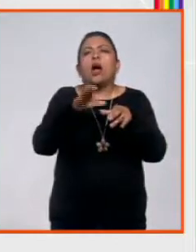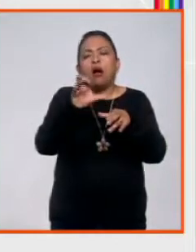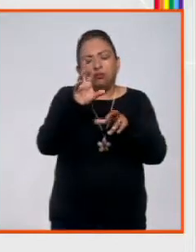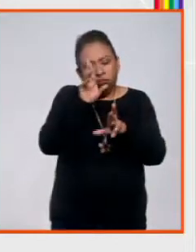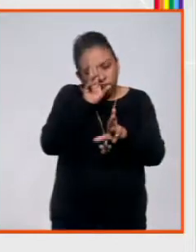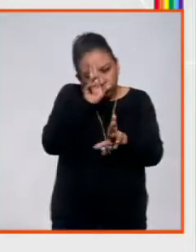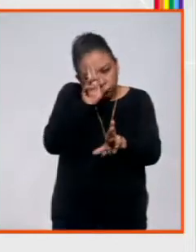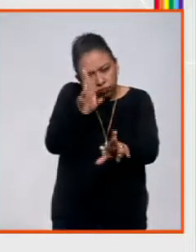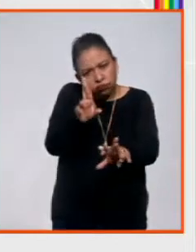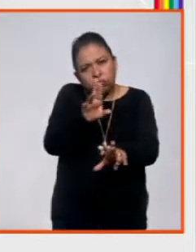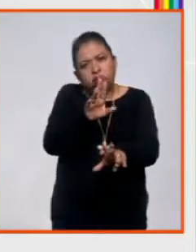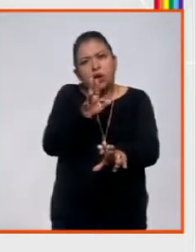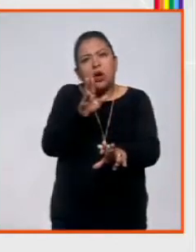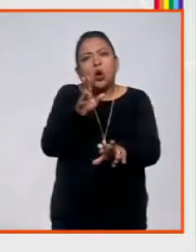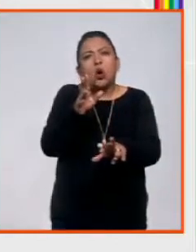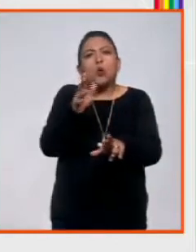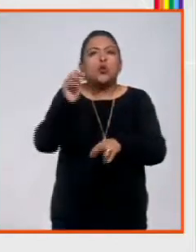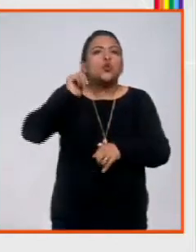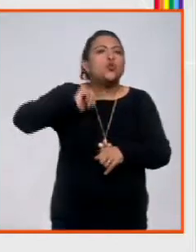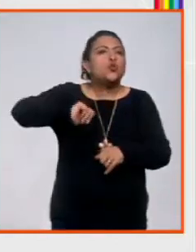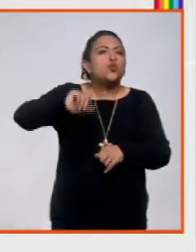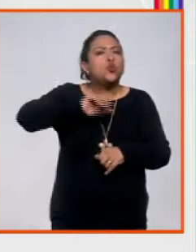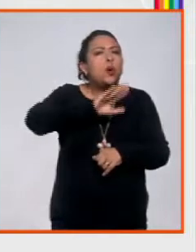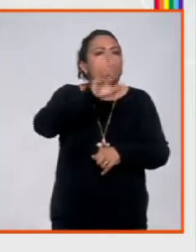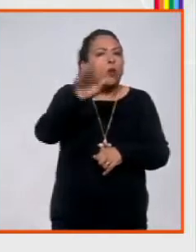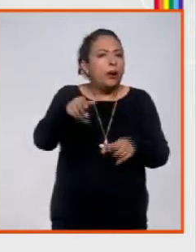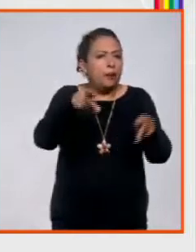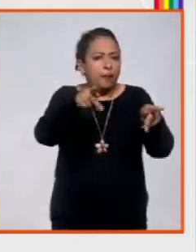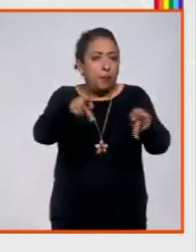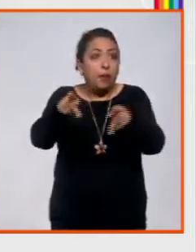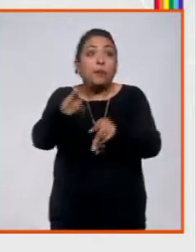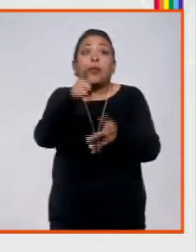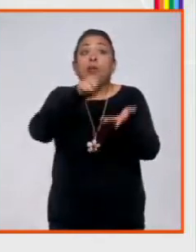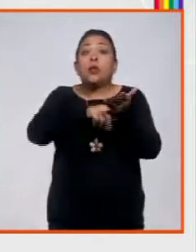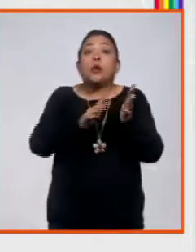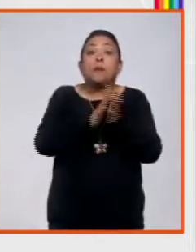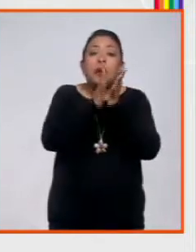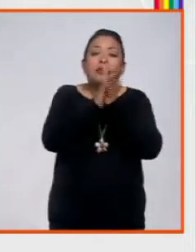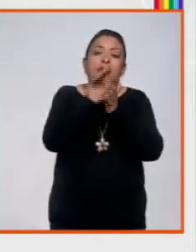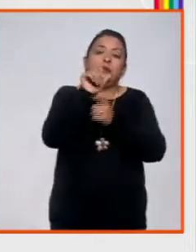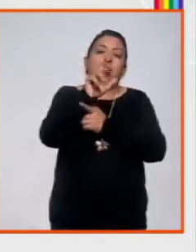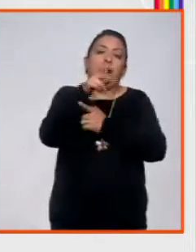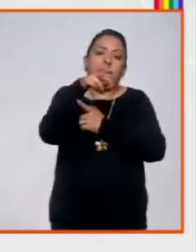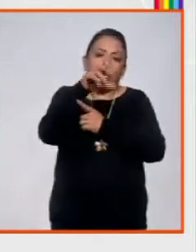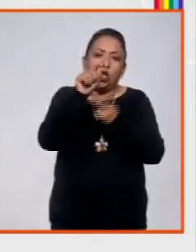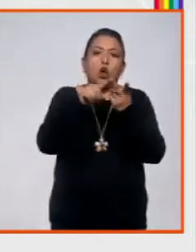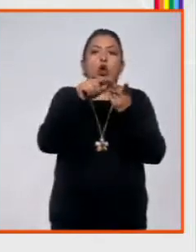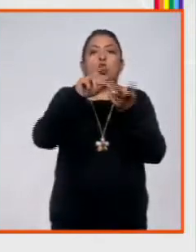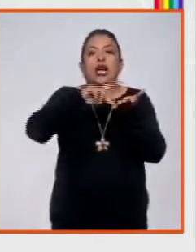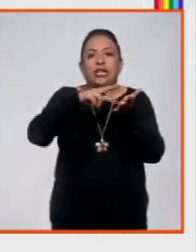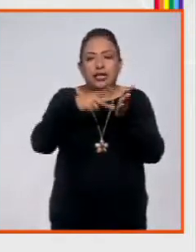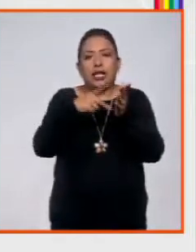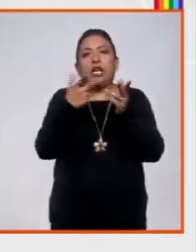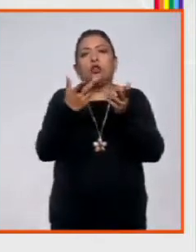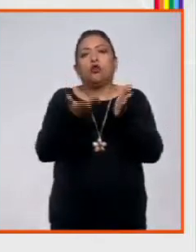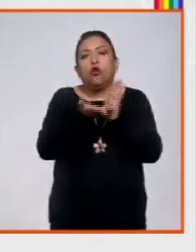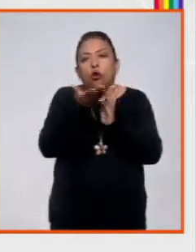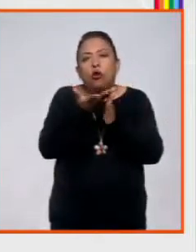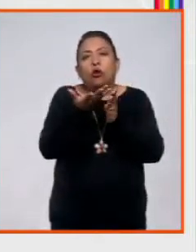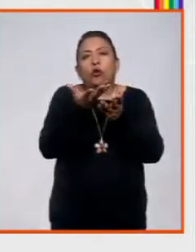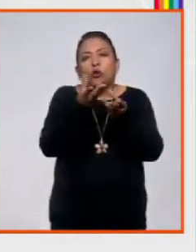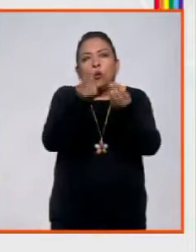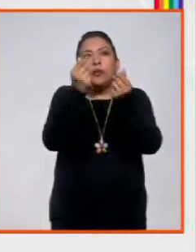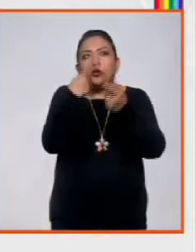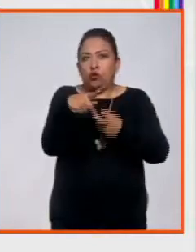culto a los ancestros en este proyecto participaron arqueólogos arquitectos restauradores y promotores culturales